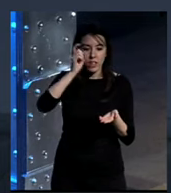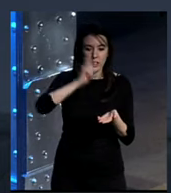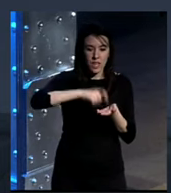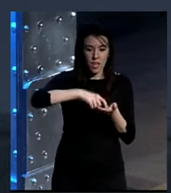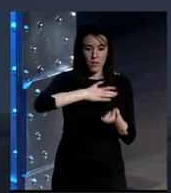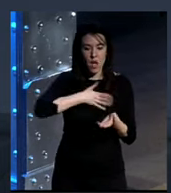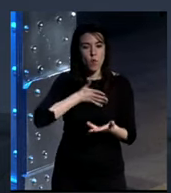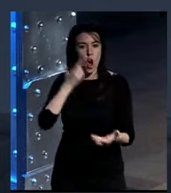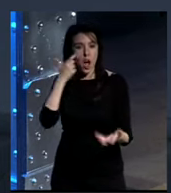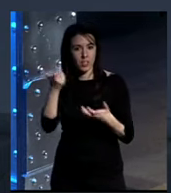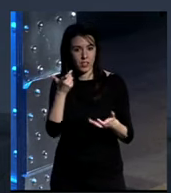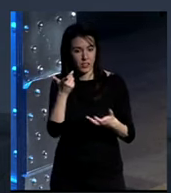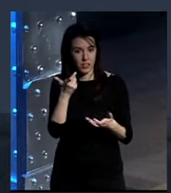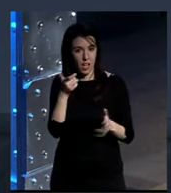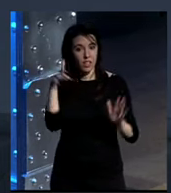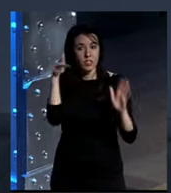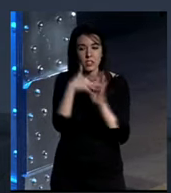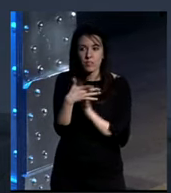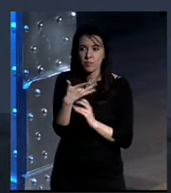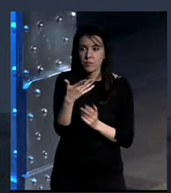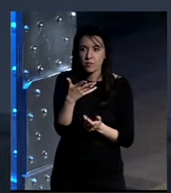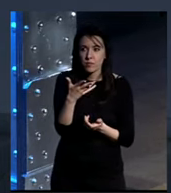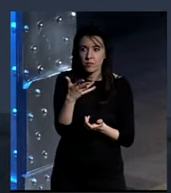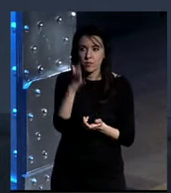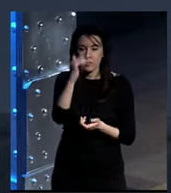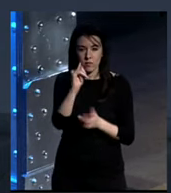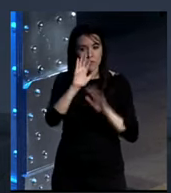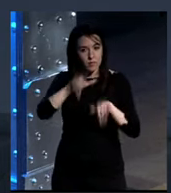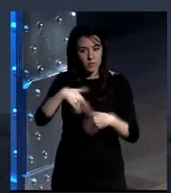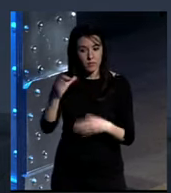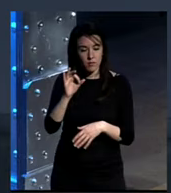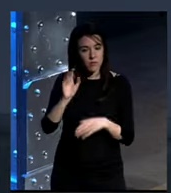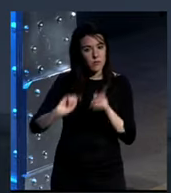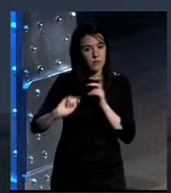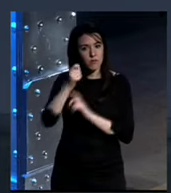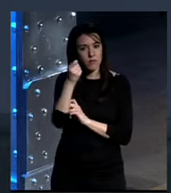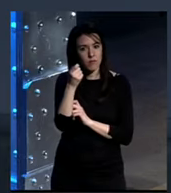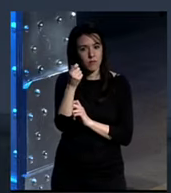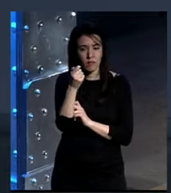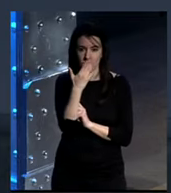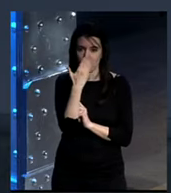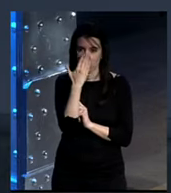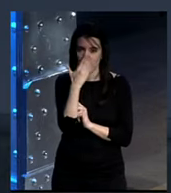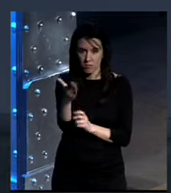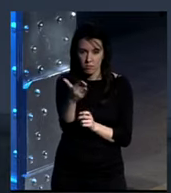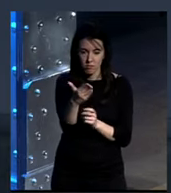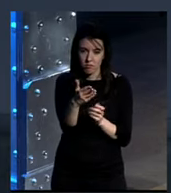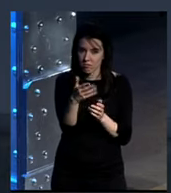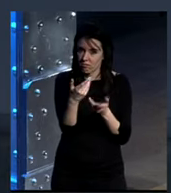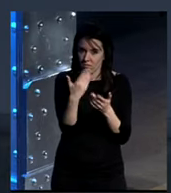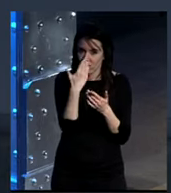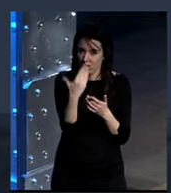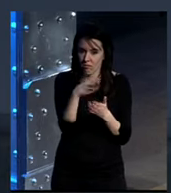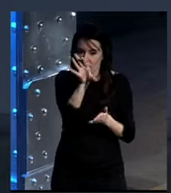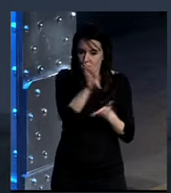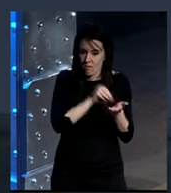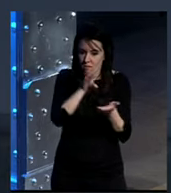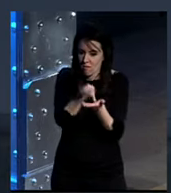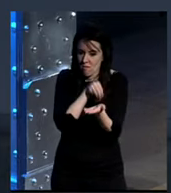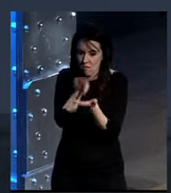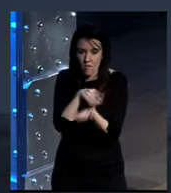artistas. Había conseguido hacer una verdadera recopilación de